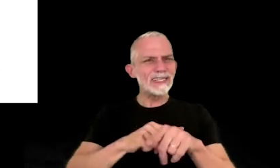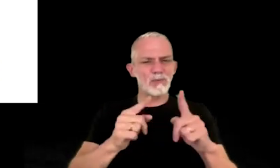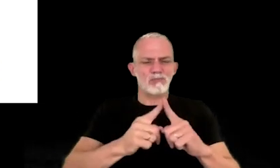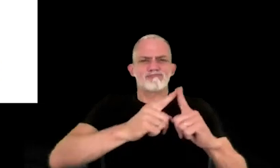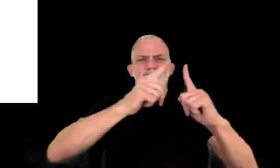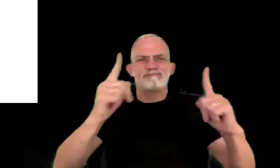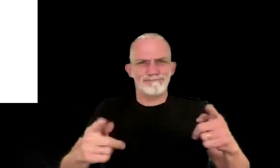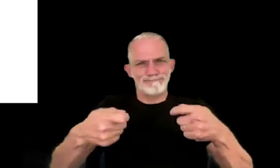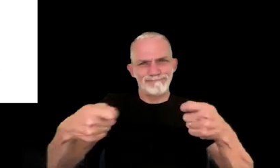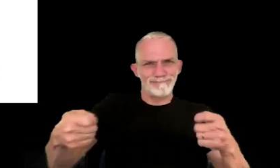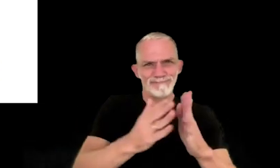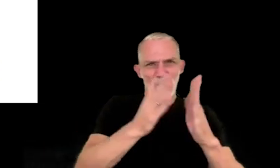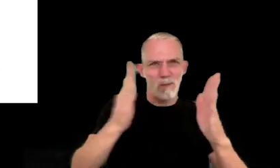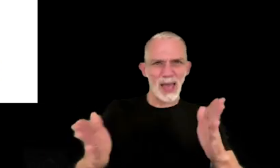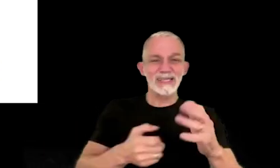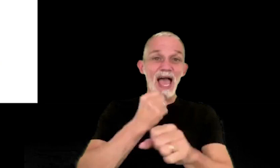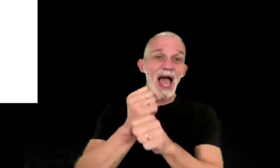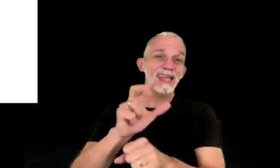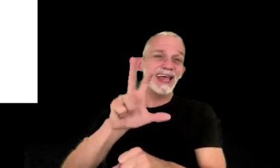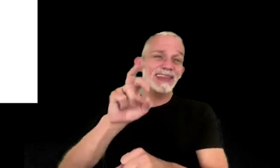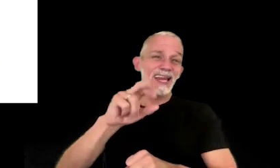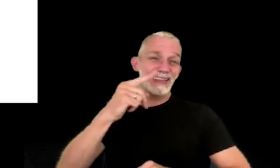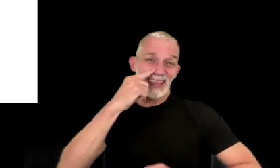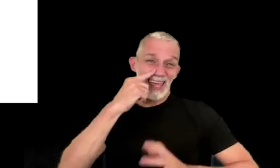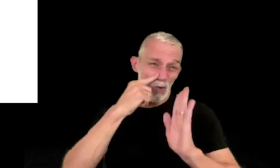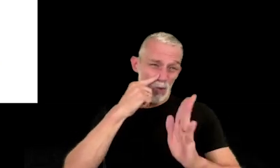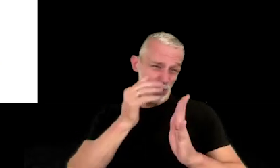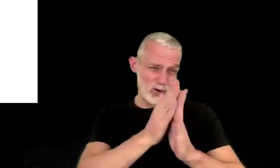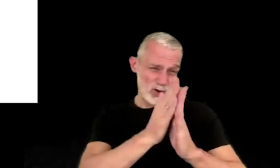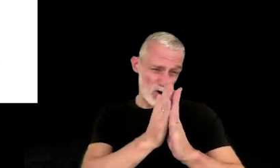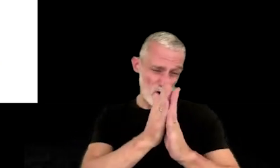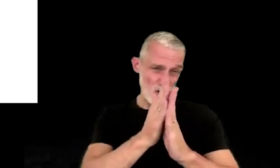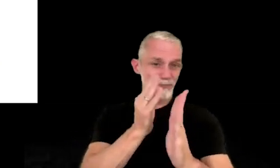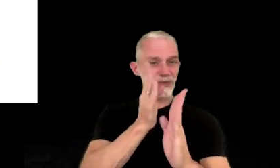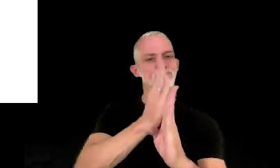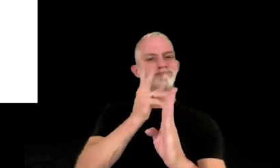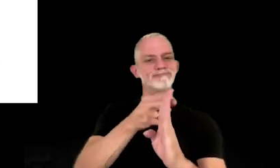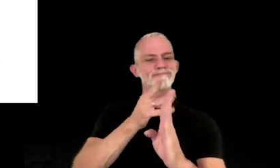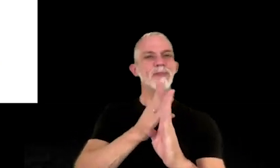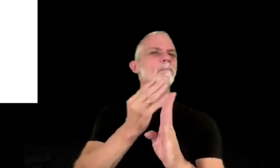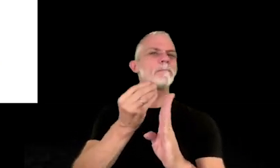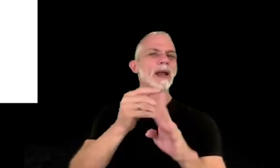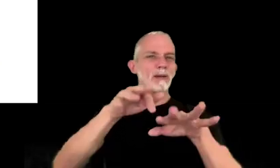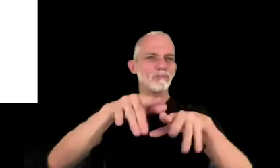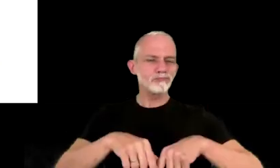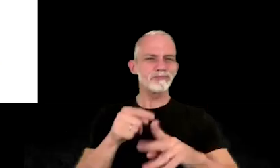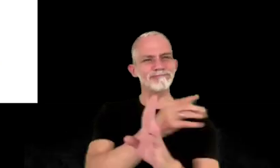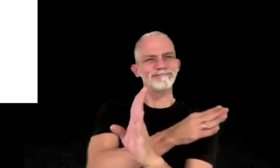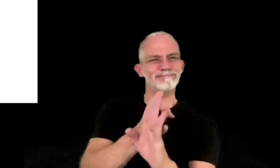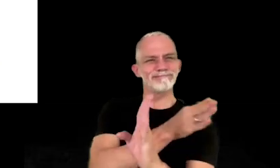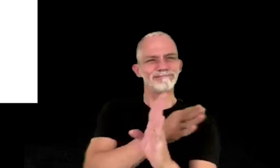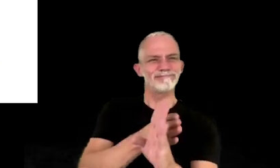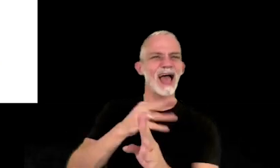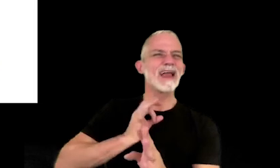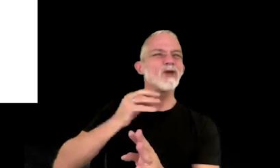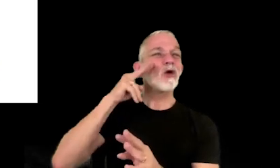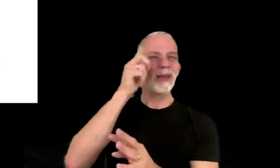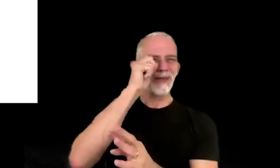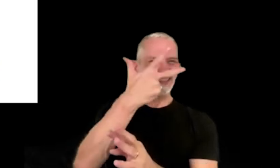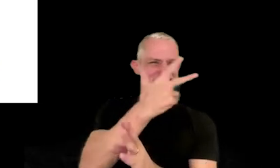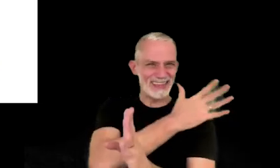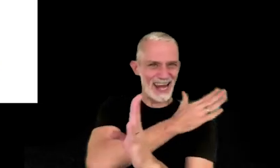la presentación hasta el 30 de junio, ¿sí? Para el periodo fiscal 2023,